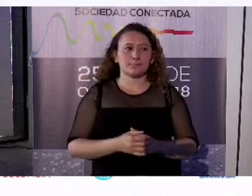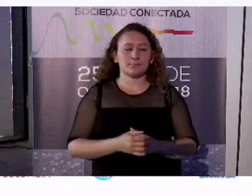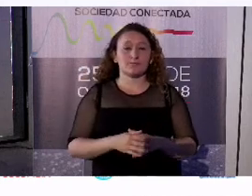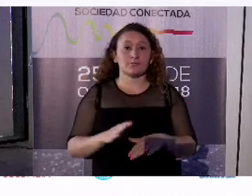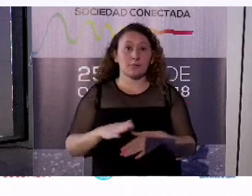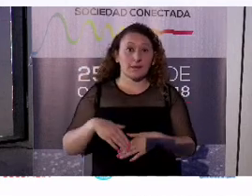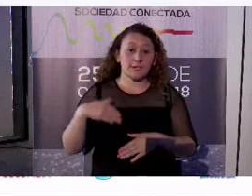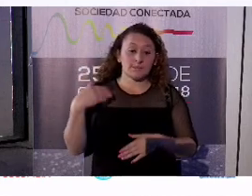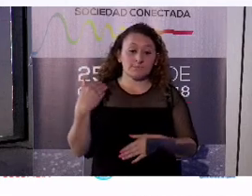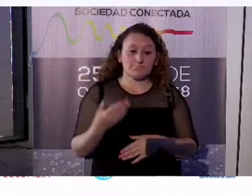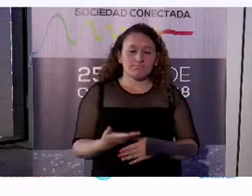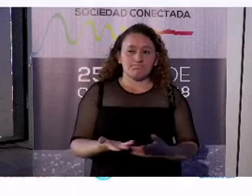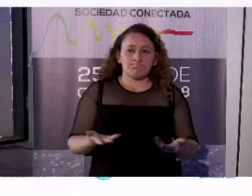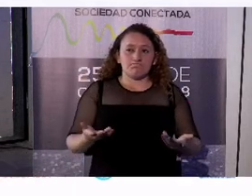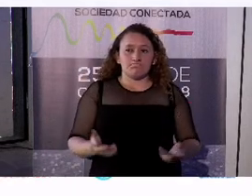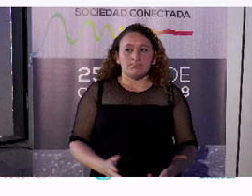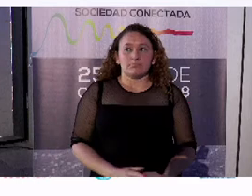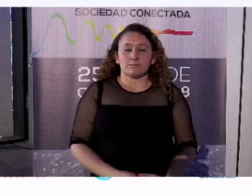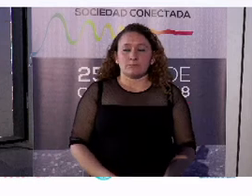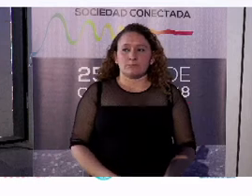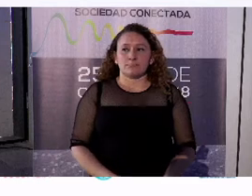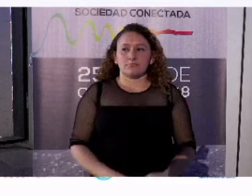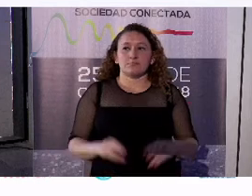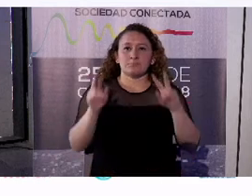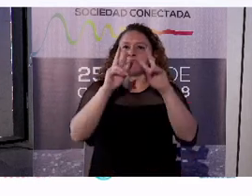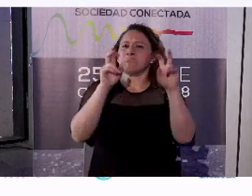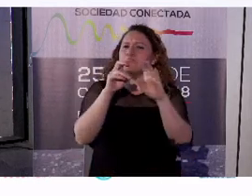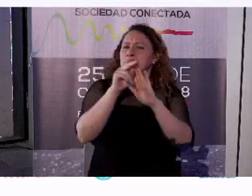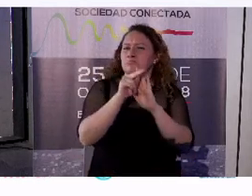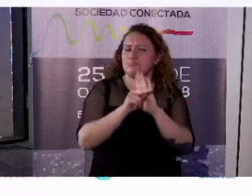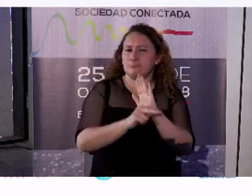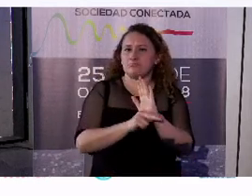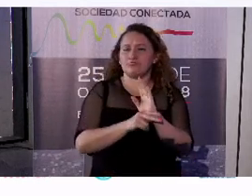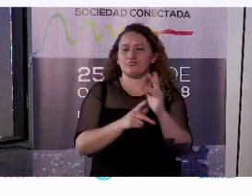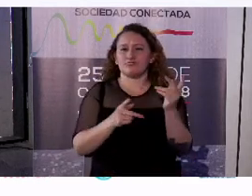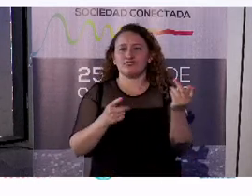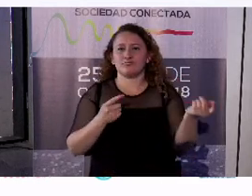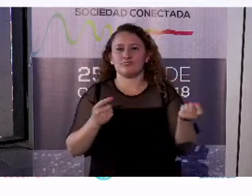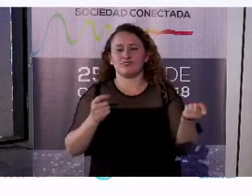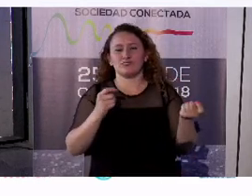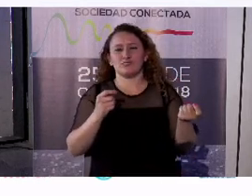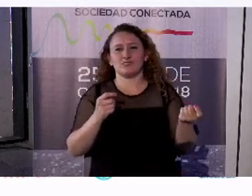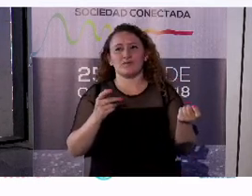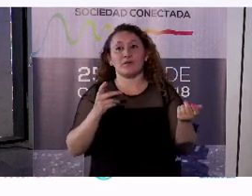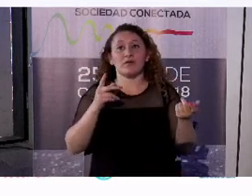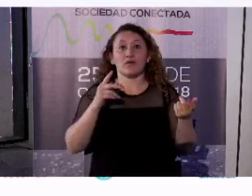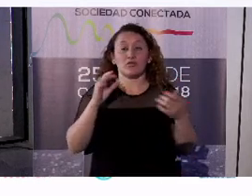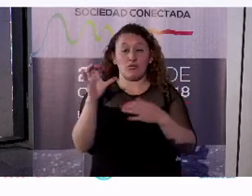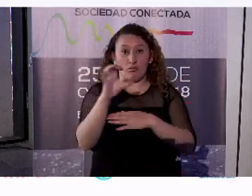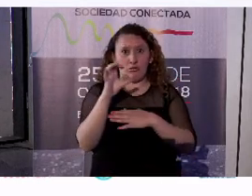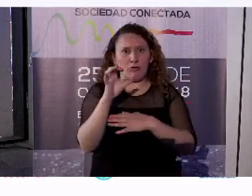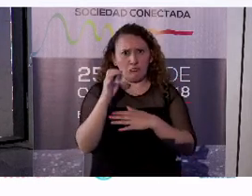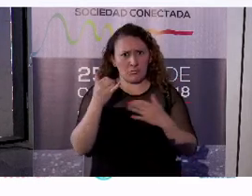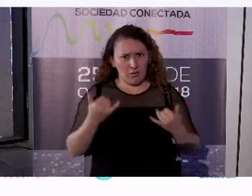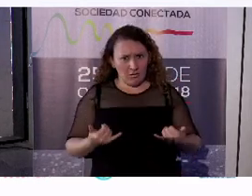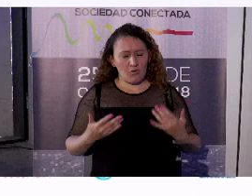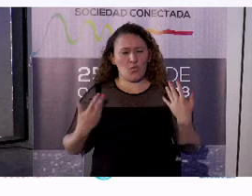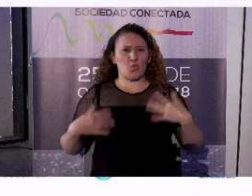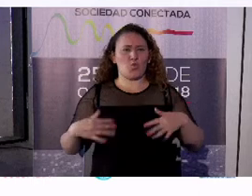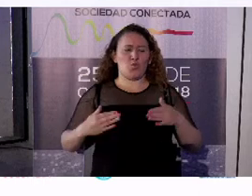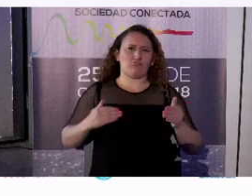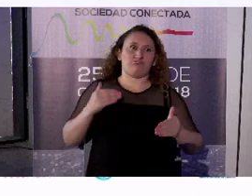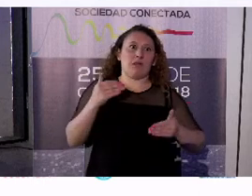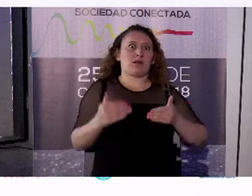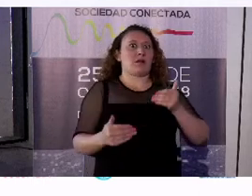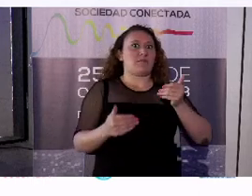eh e el tema de La regulación convergente que ya vimos también que que Colombia está tomando pasos muy importantes en esto